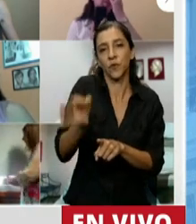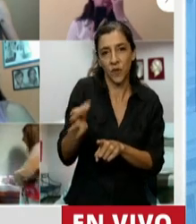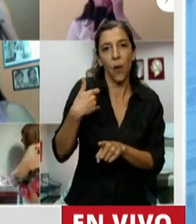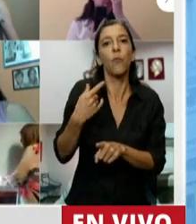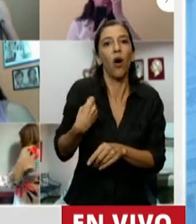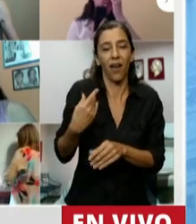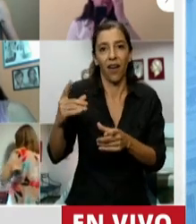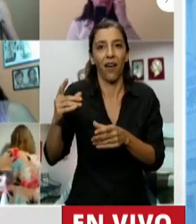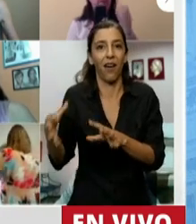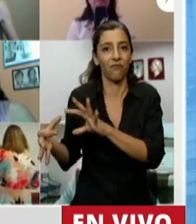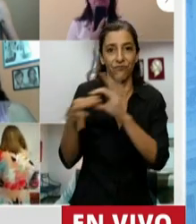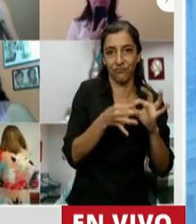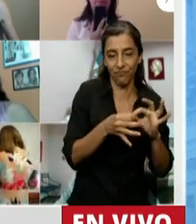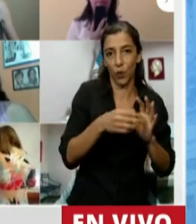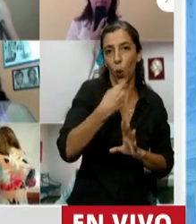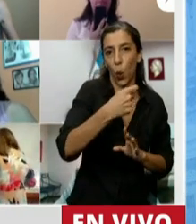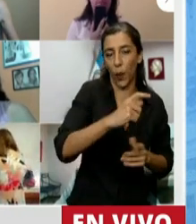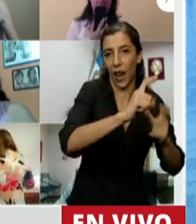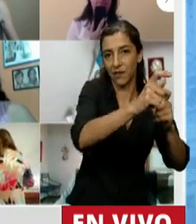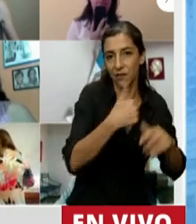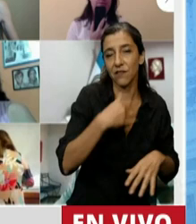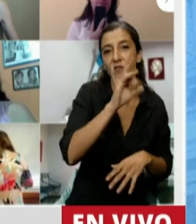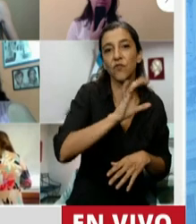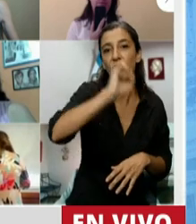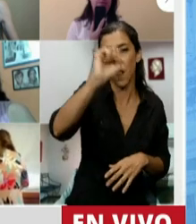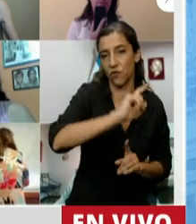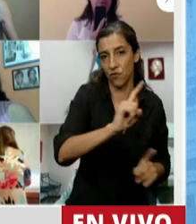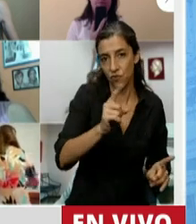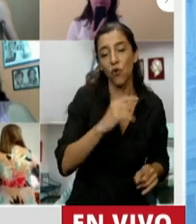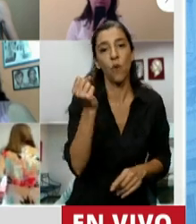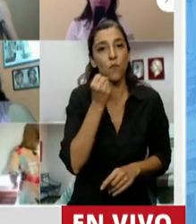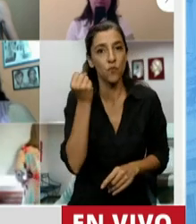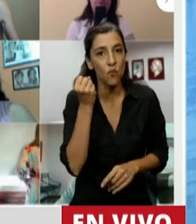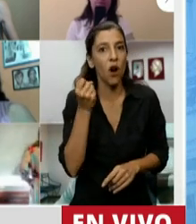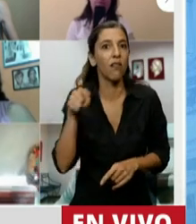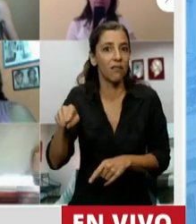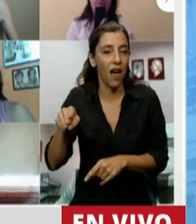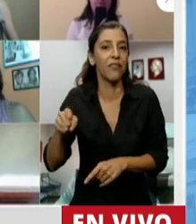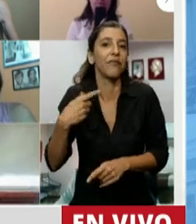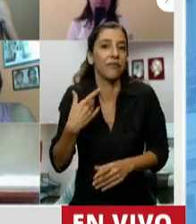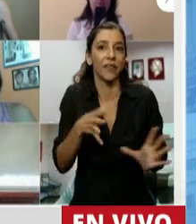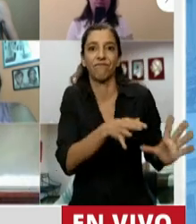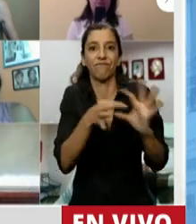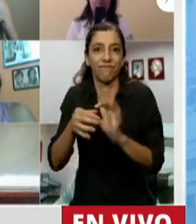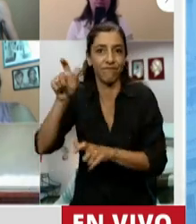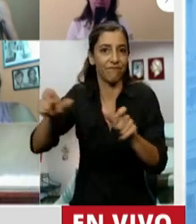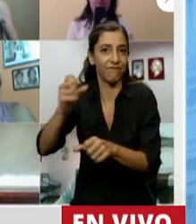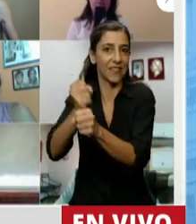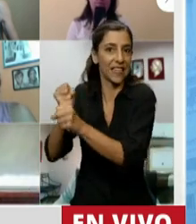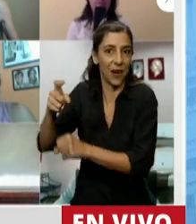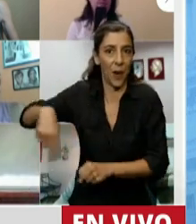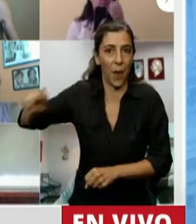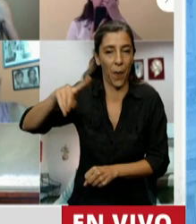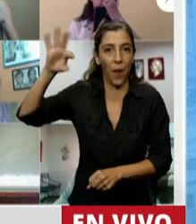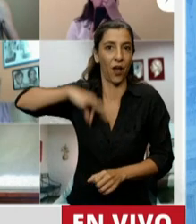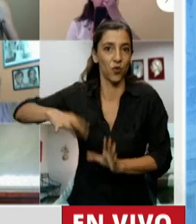que la movilidad jubilatoria no es solo un ajuste por inflación, sino que la movilidad implica también una vinculación entre la clase activa y la clase pasiva,